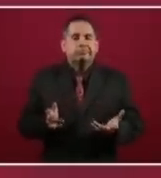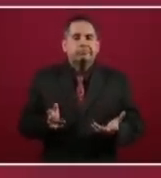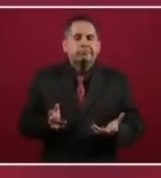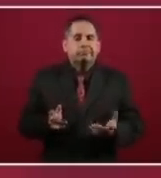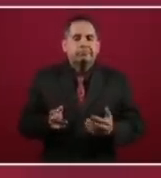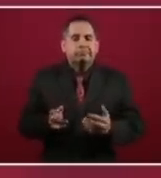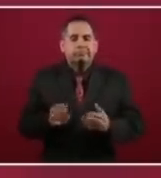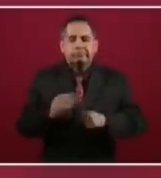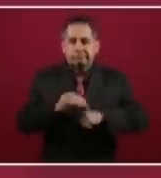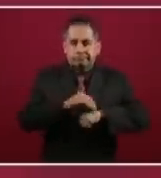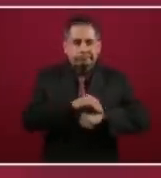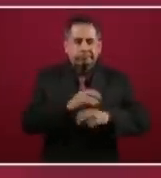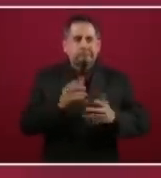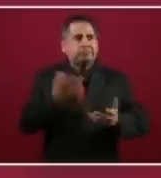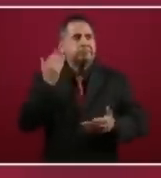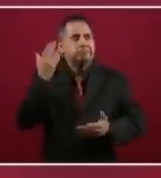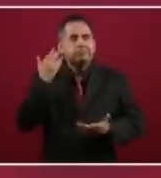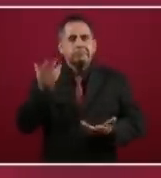de que